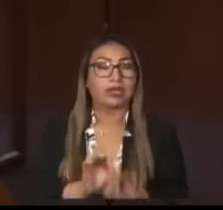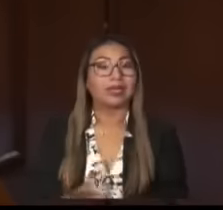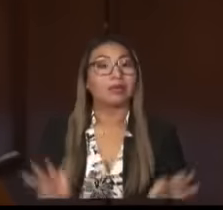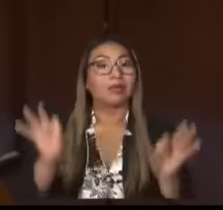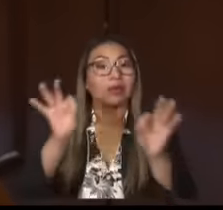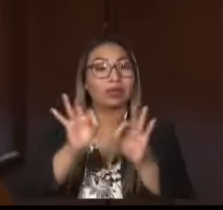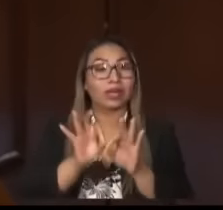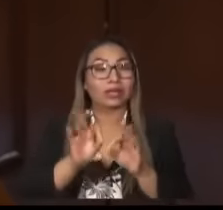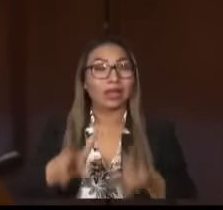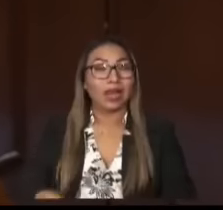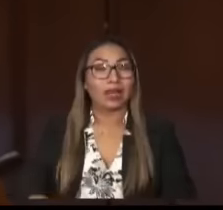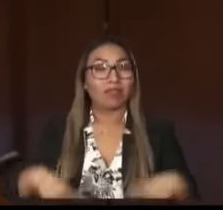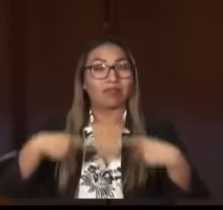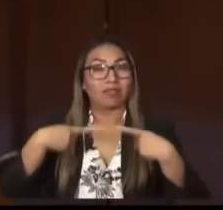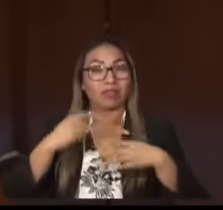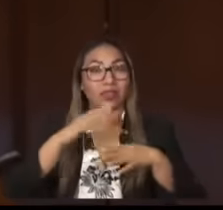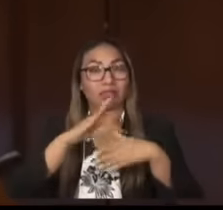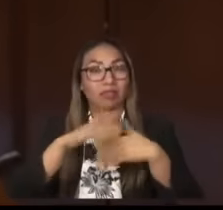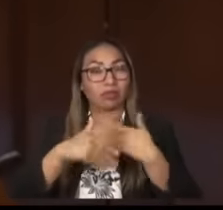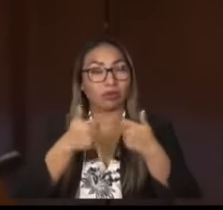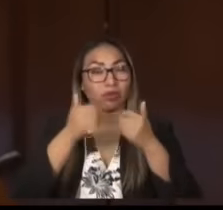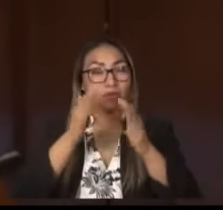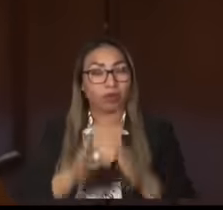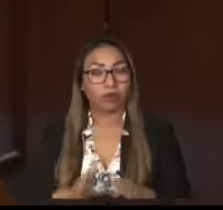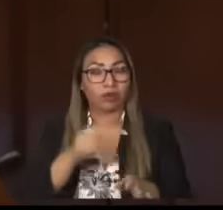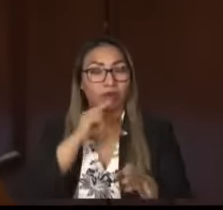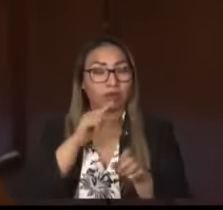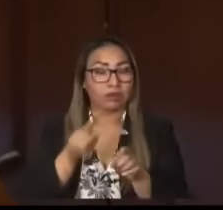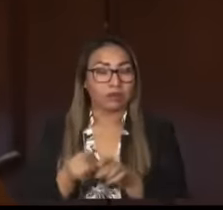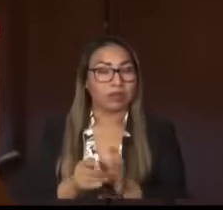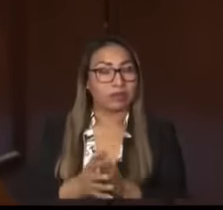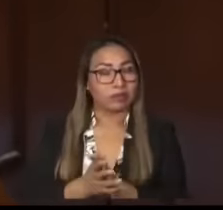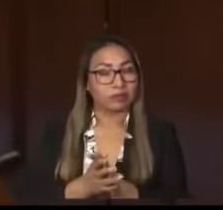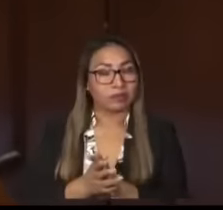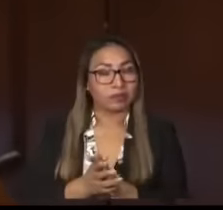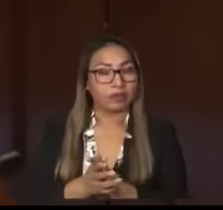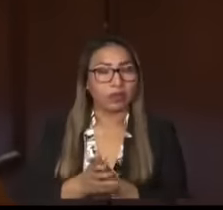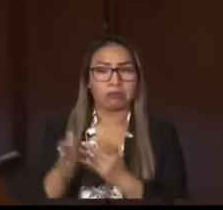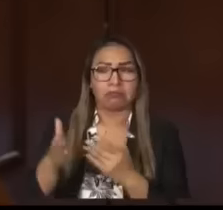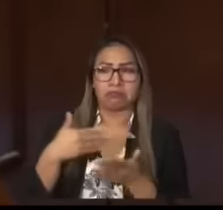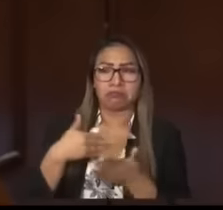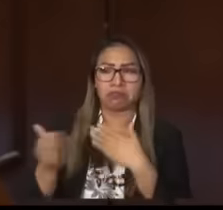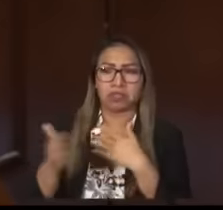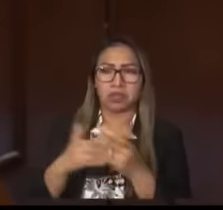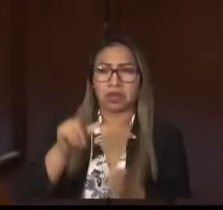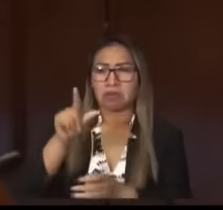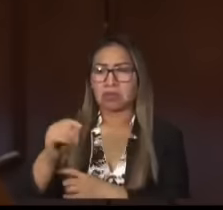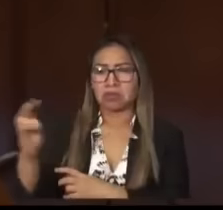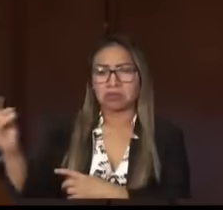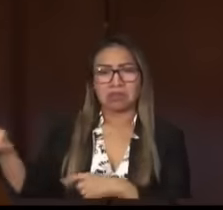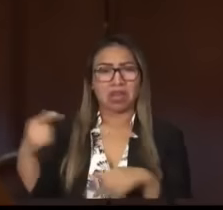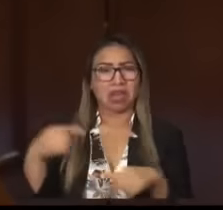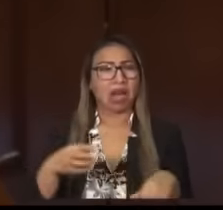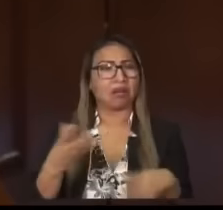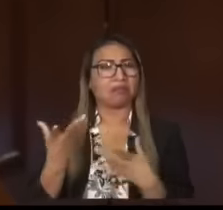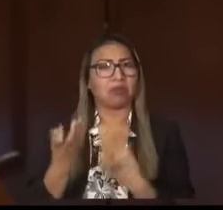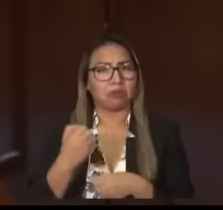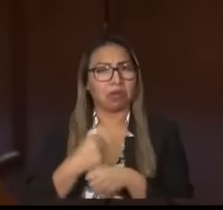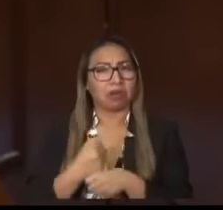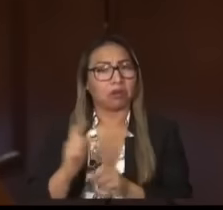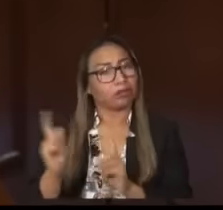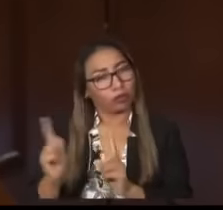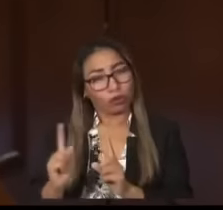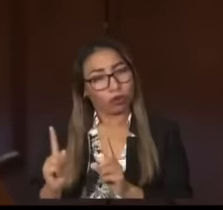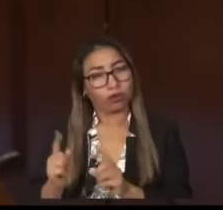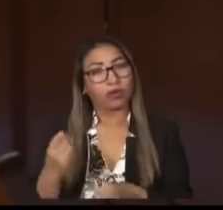ver con la vida de los panameños. Eso no puede, ahí no puede llegar cualquier individuo. Ya estamos cansados de